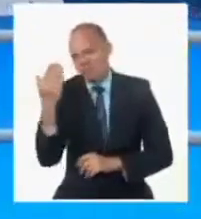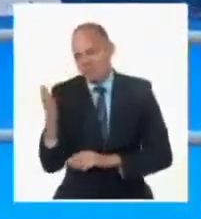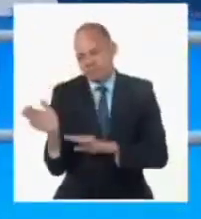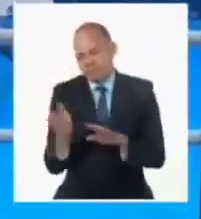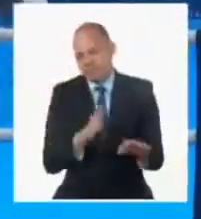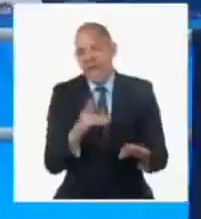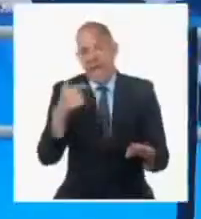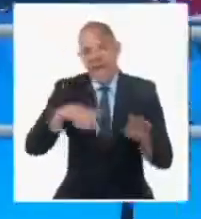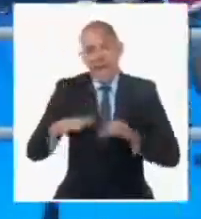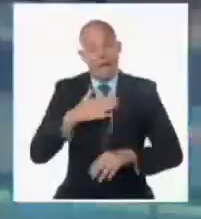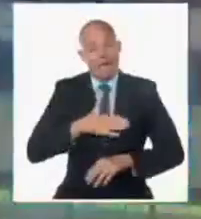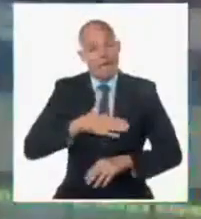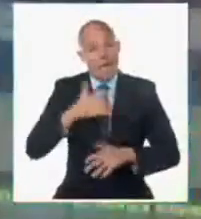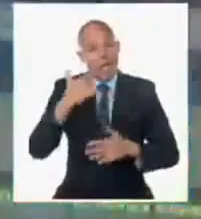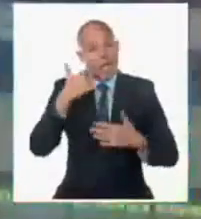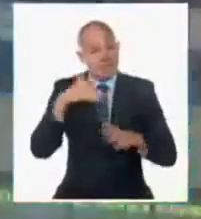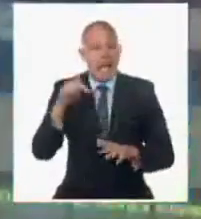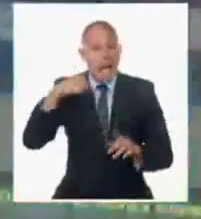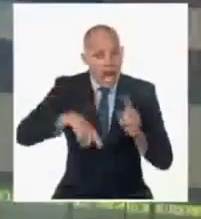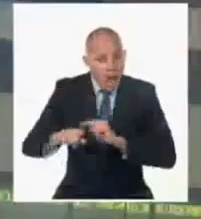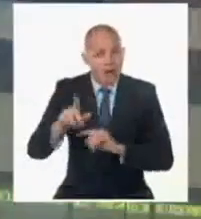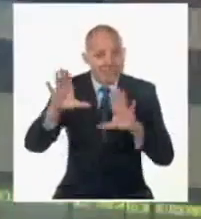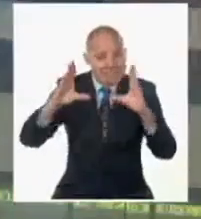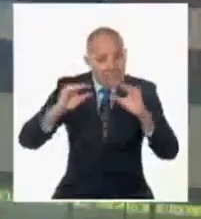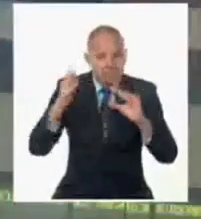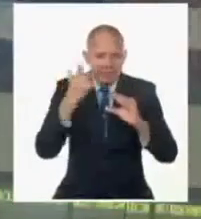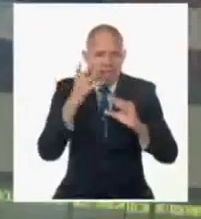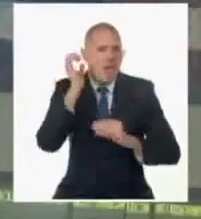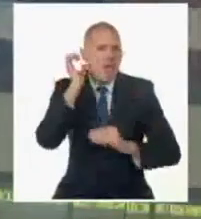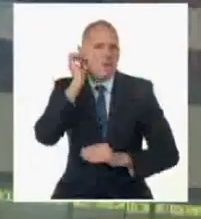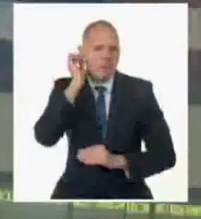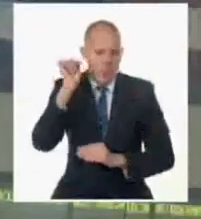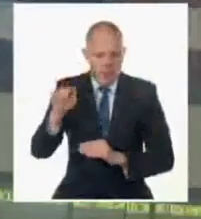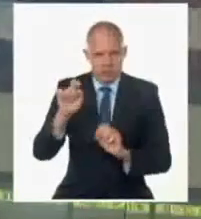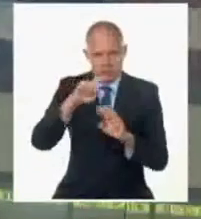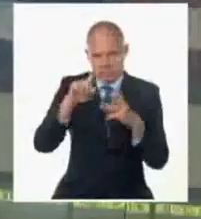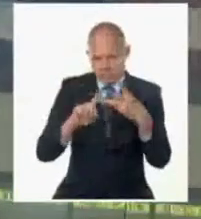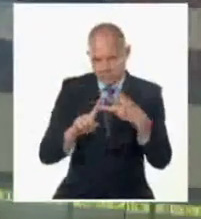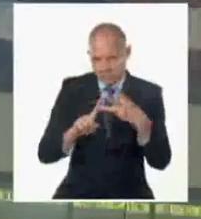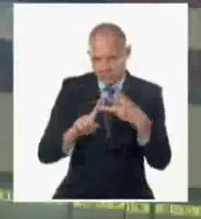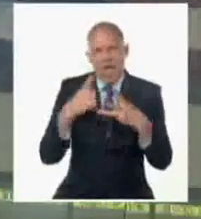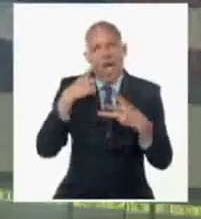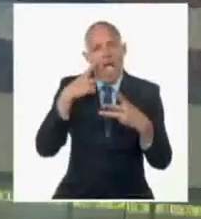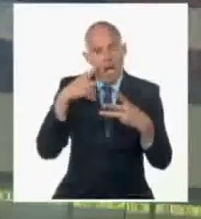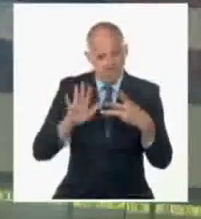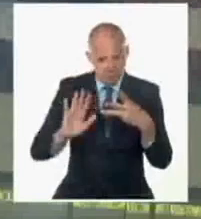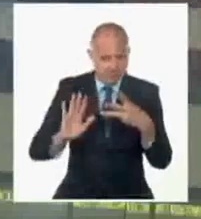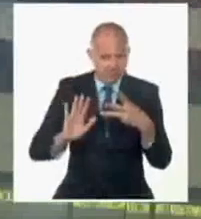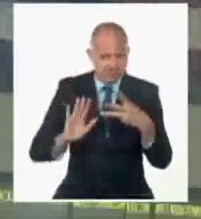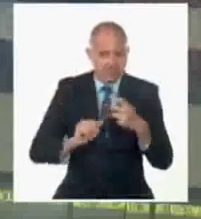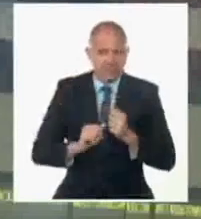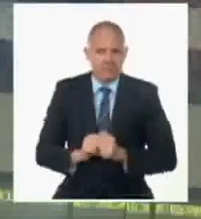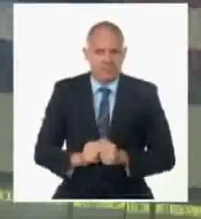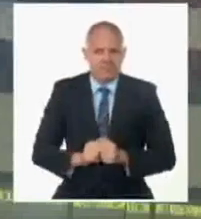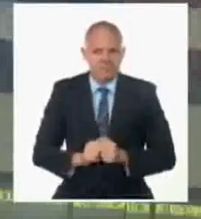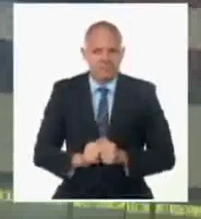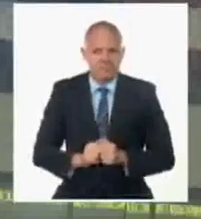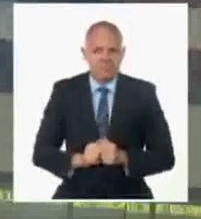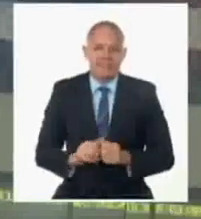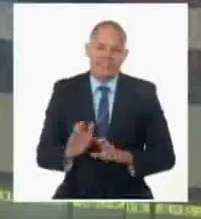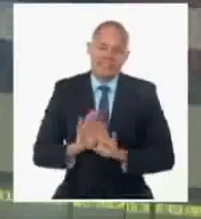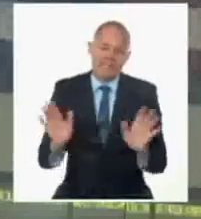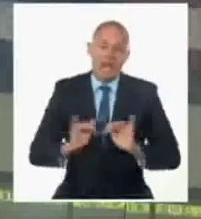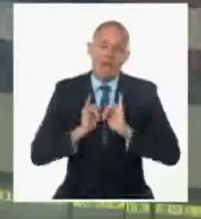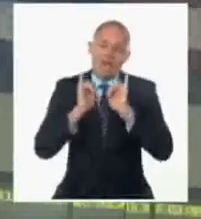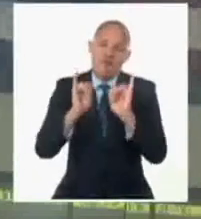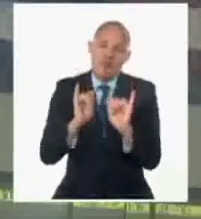esperando, será para las mujeres. Ahí estarán Jacqueline Stornel, Ariane Minver y Legnis Cala. Bueno, pues Pavel, es todo lo que teníamos